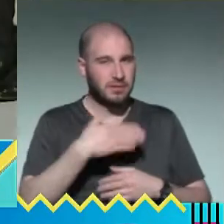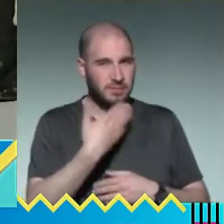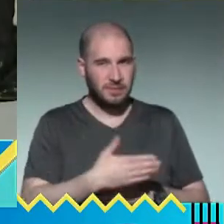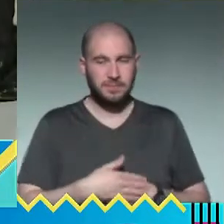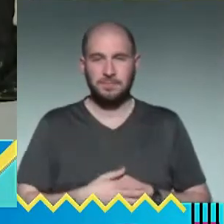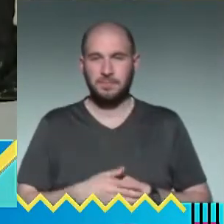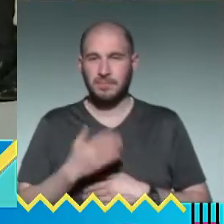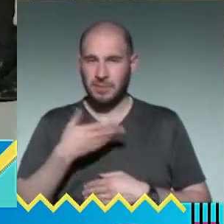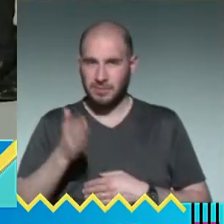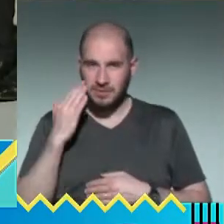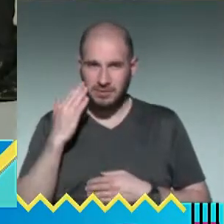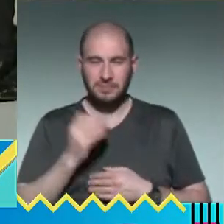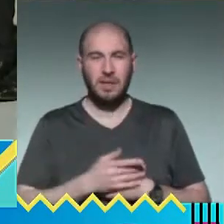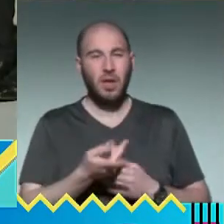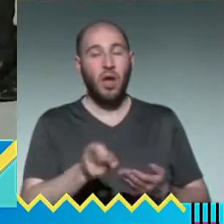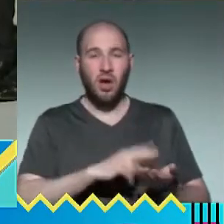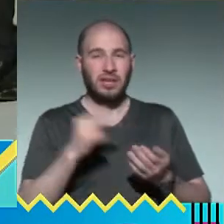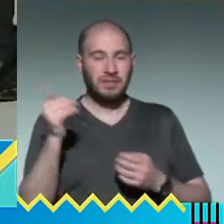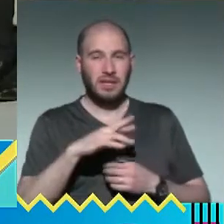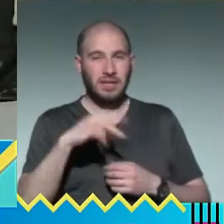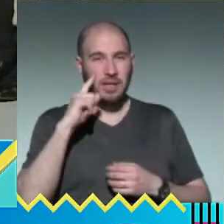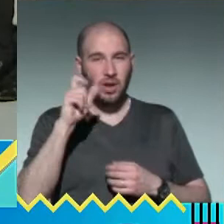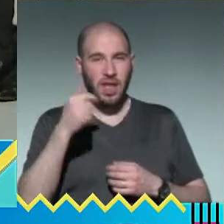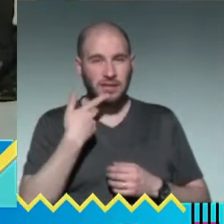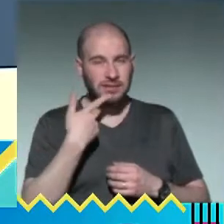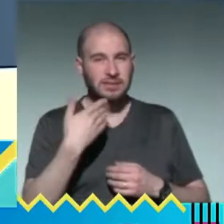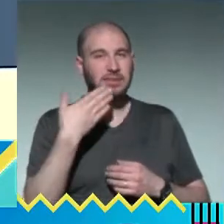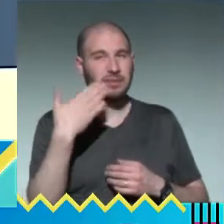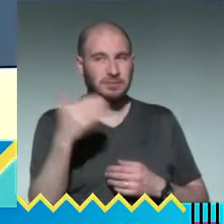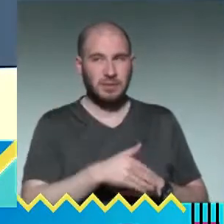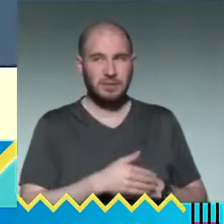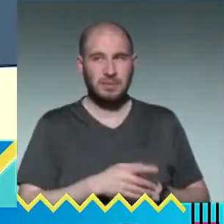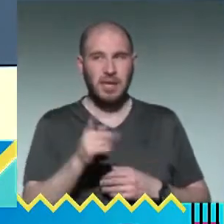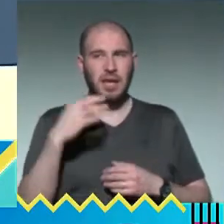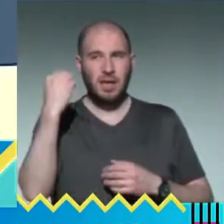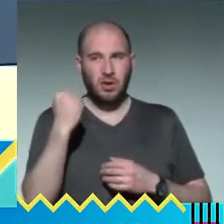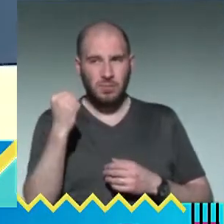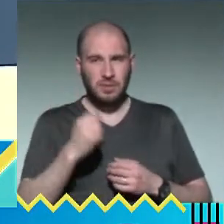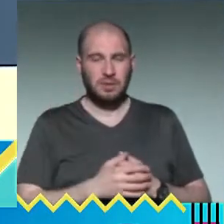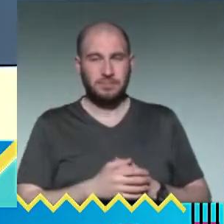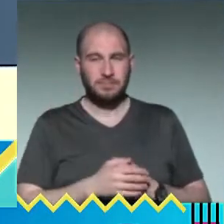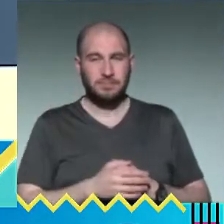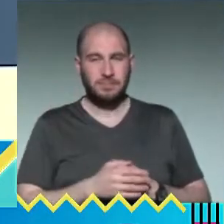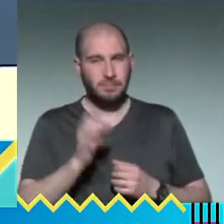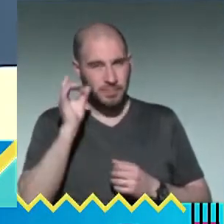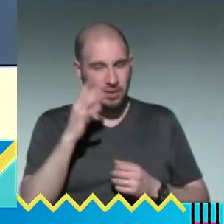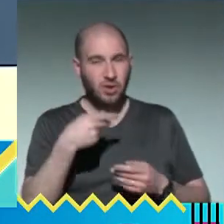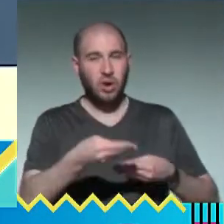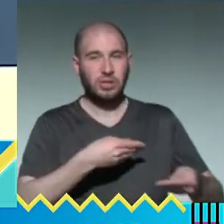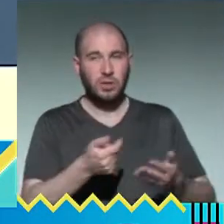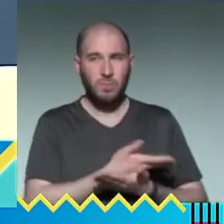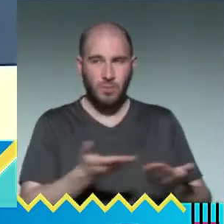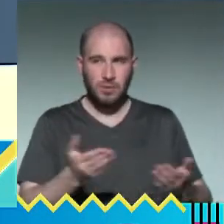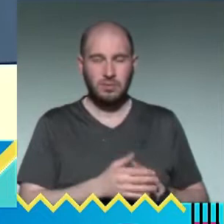gracias, Mercedes. Buenas tardes. Y nuevamente con nosotros Nicolás Aroma, muchas gracias por estar presente, economista, contador